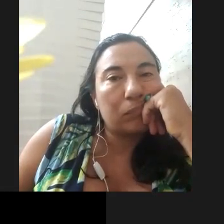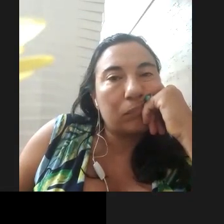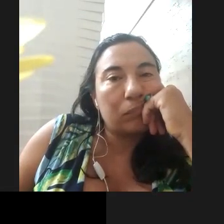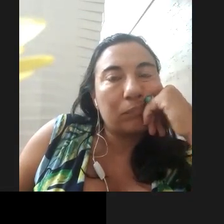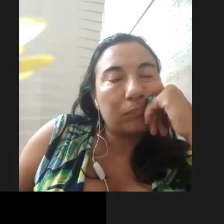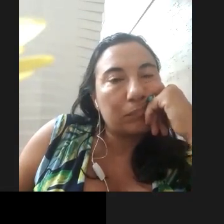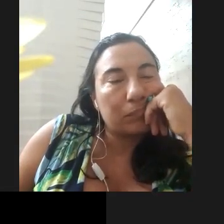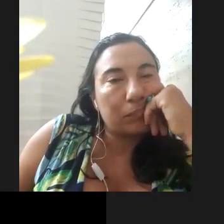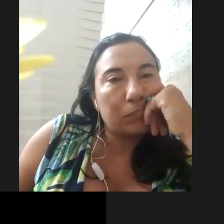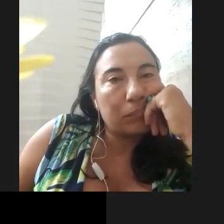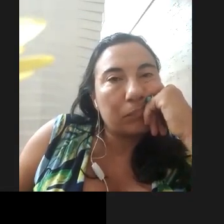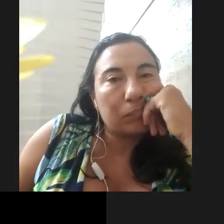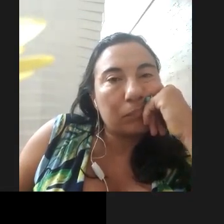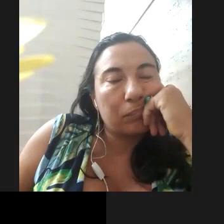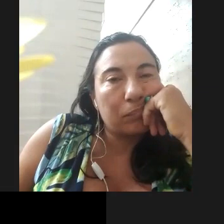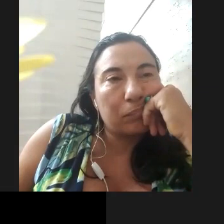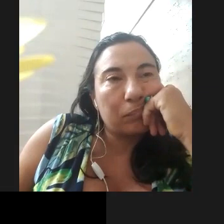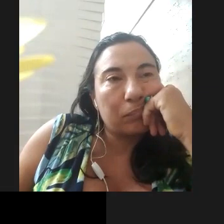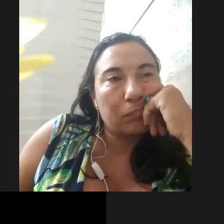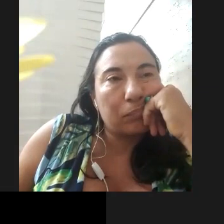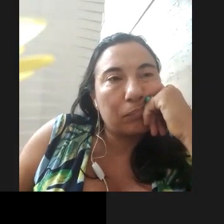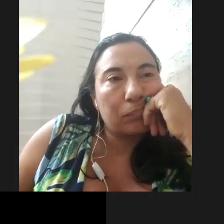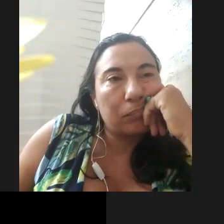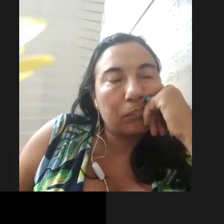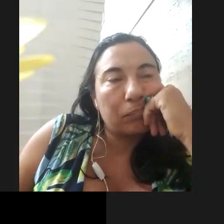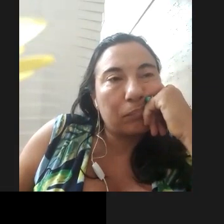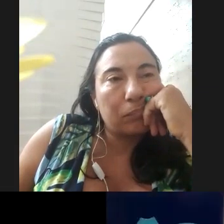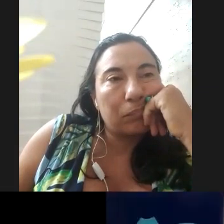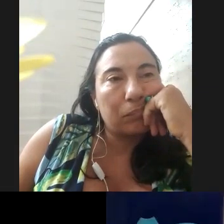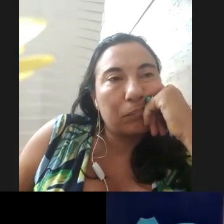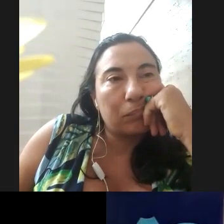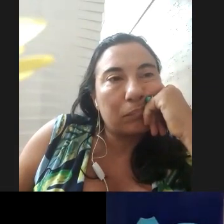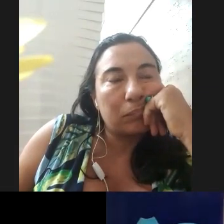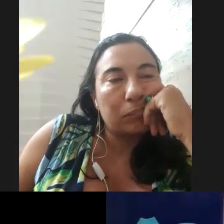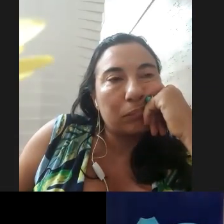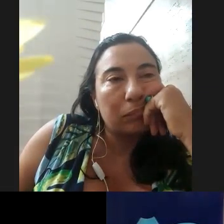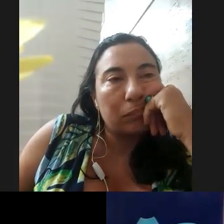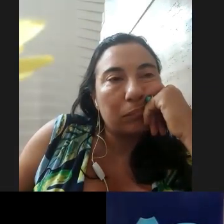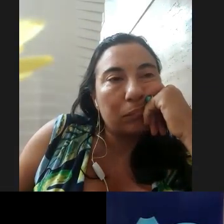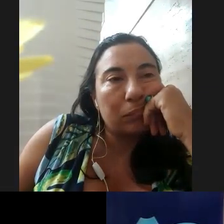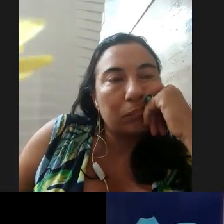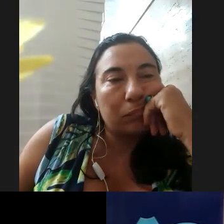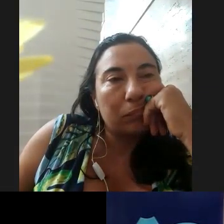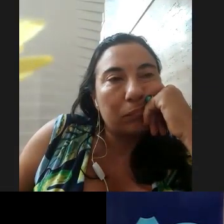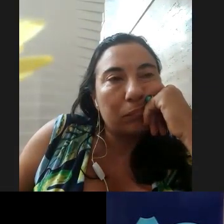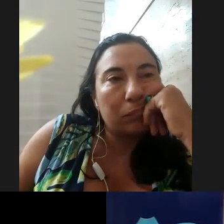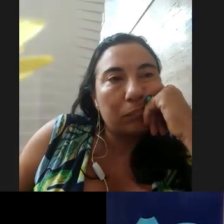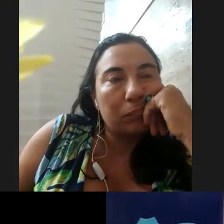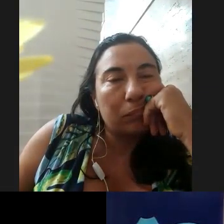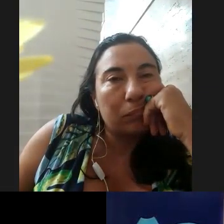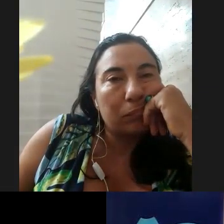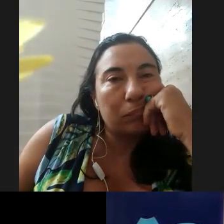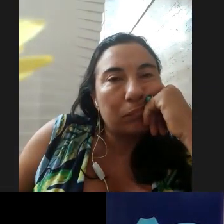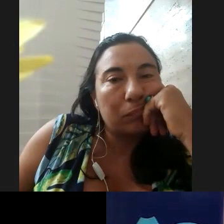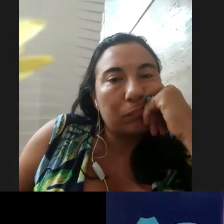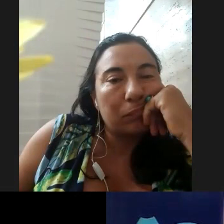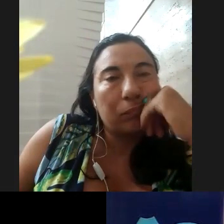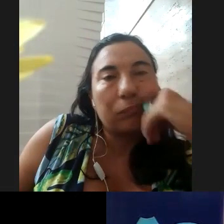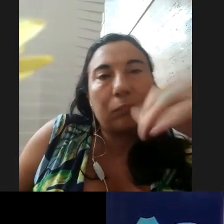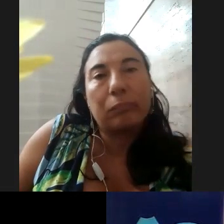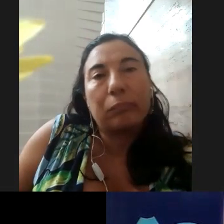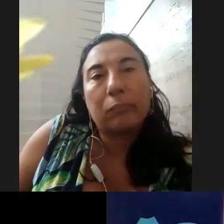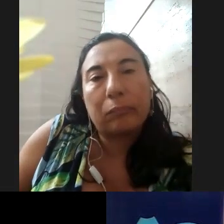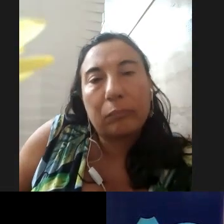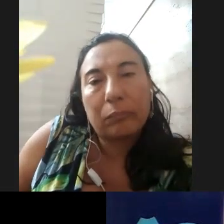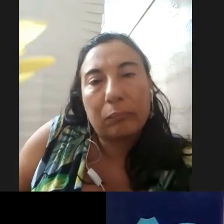solea gelz de Cecilia rul de sol velo de Noemí Navarro y de Eugenia gitelli María